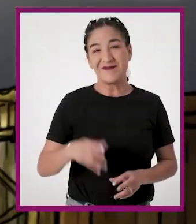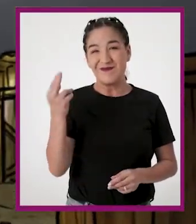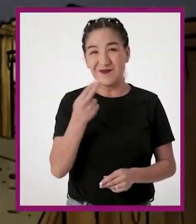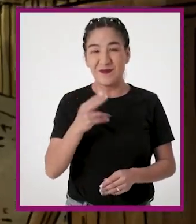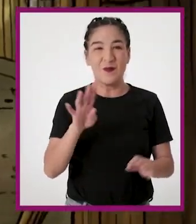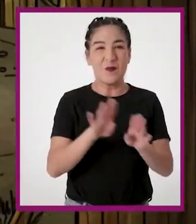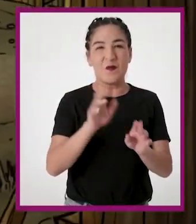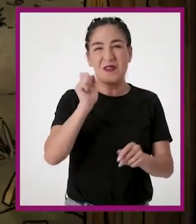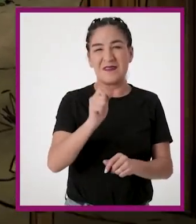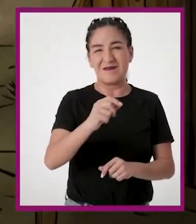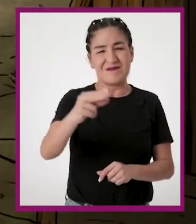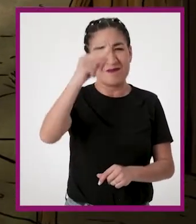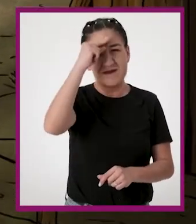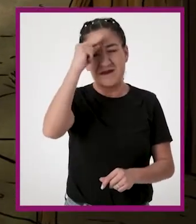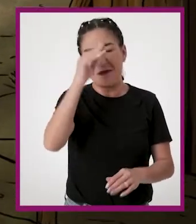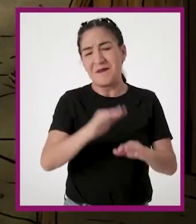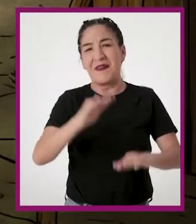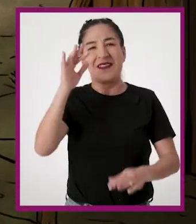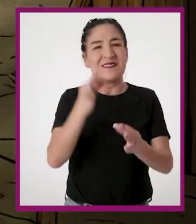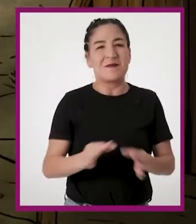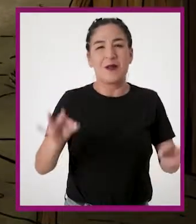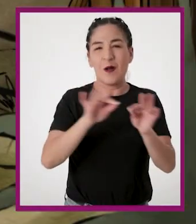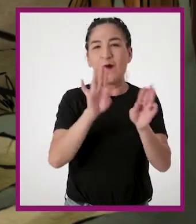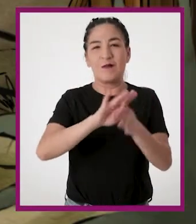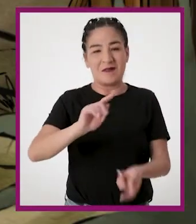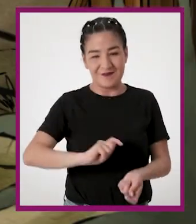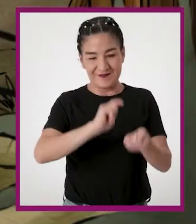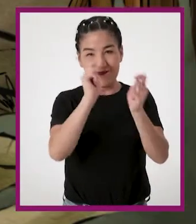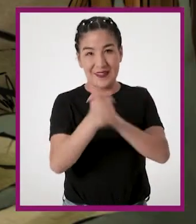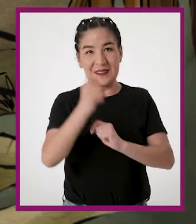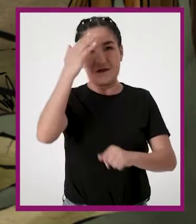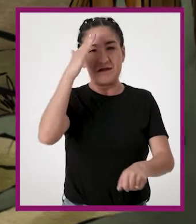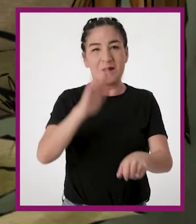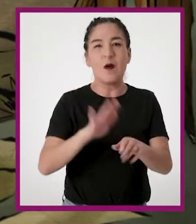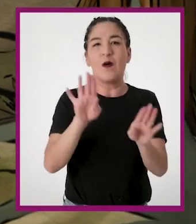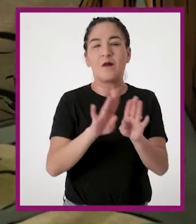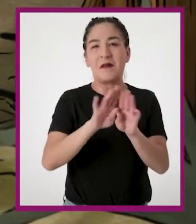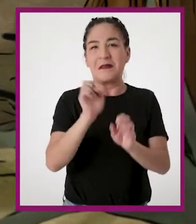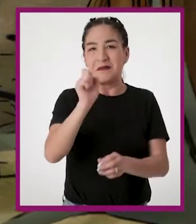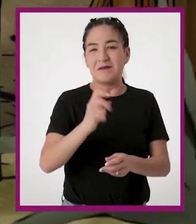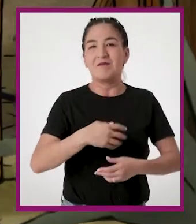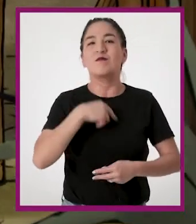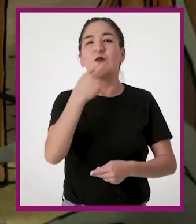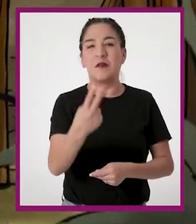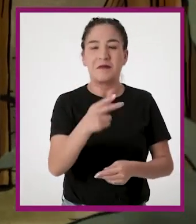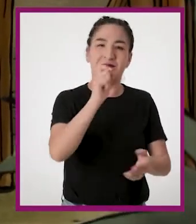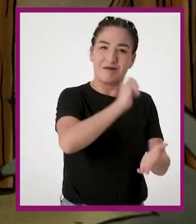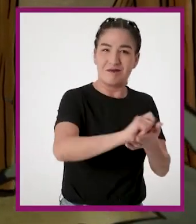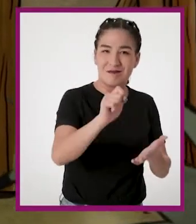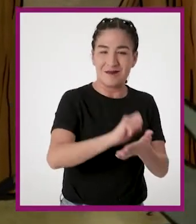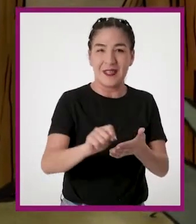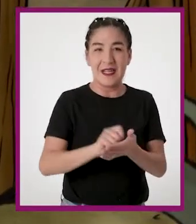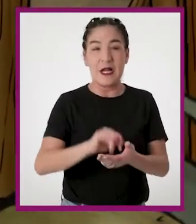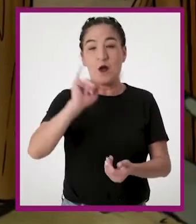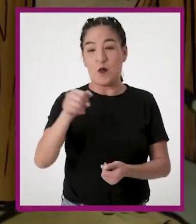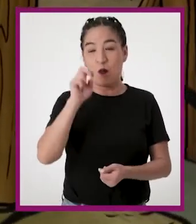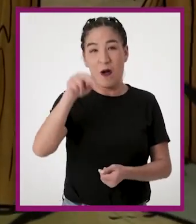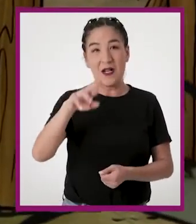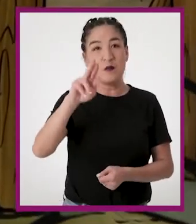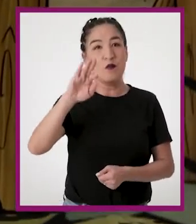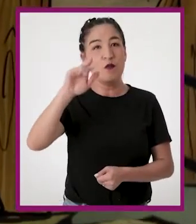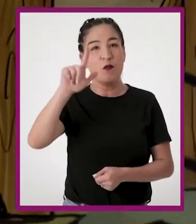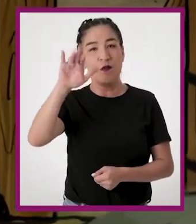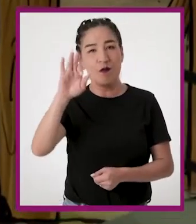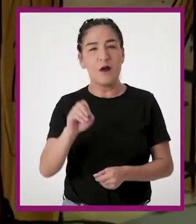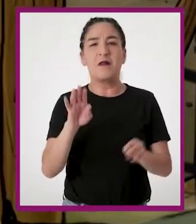Se requiere de un genio excepcional para transformar la memoria oral en literatura. Juan Rulfo